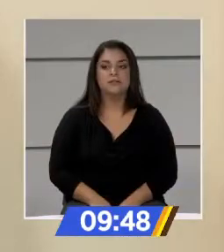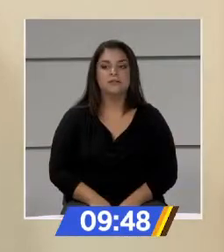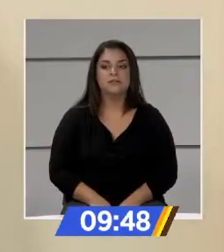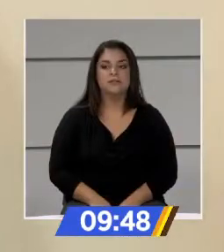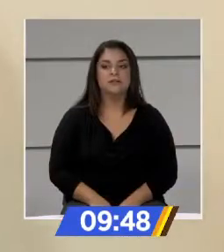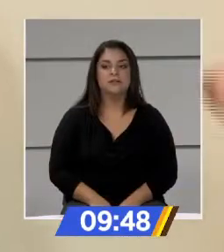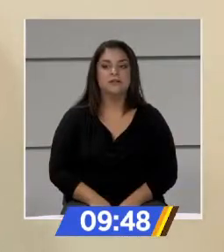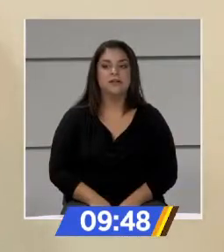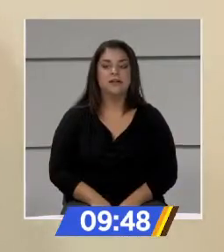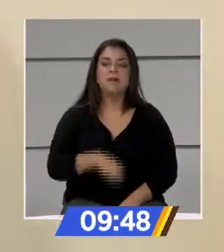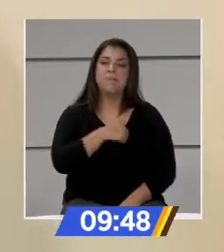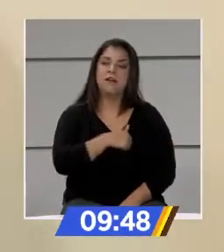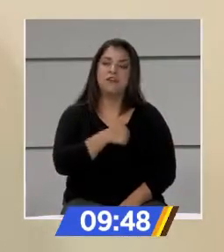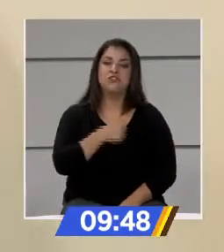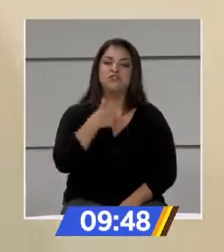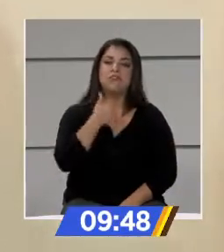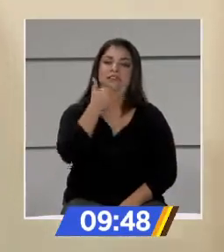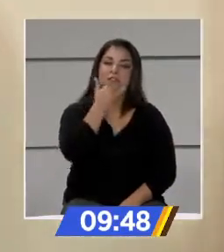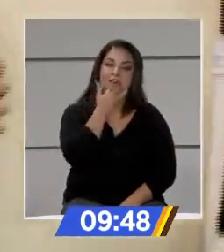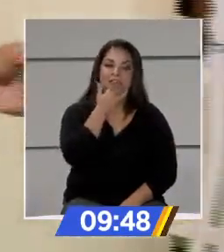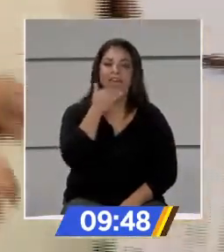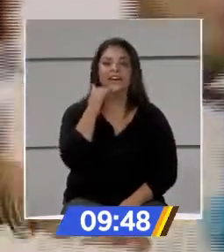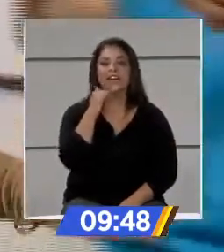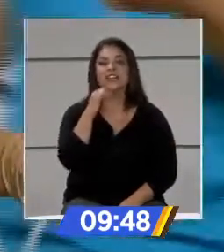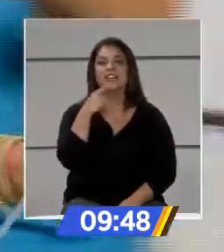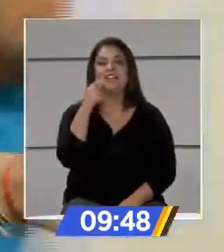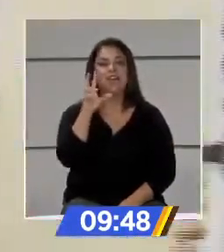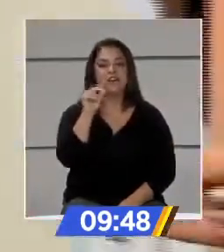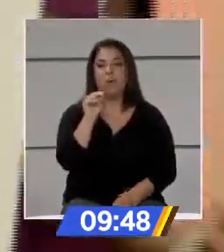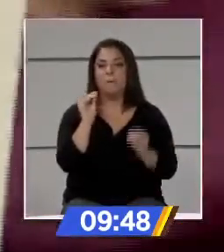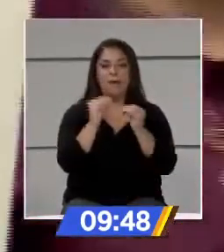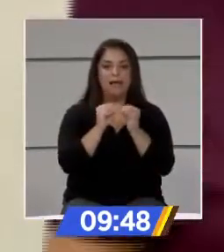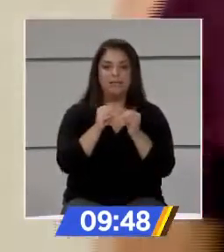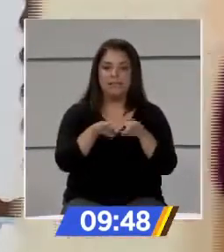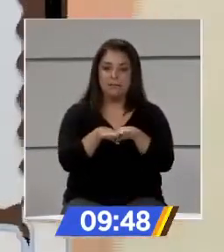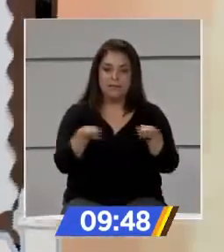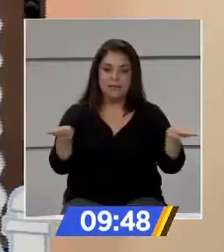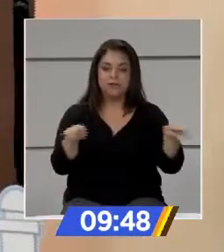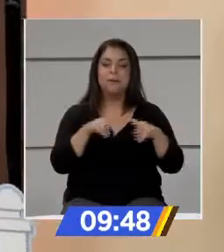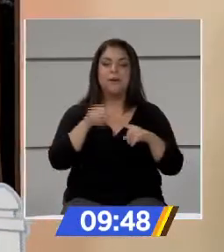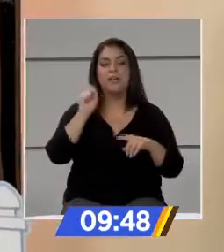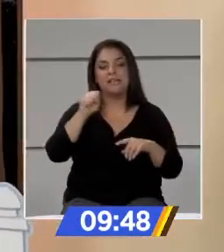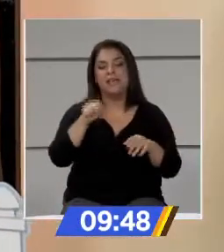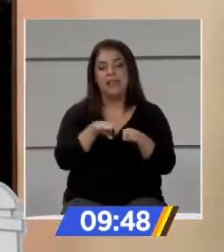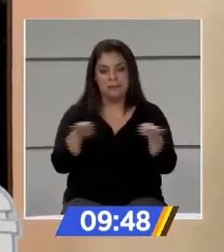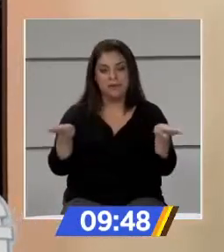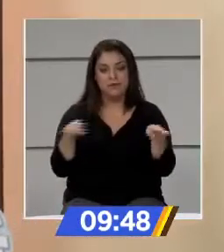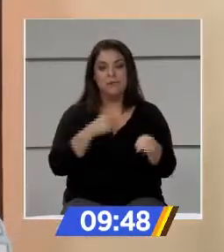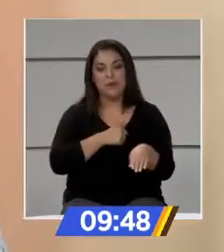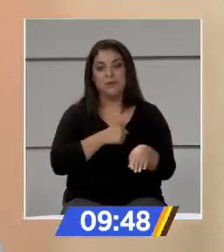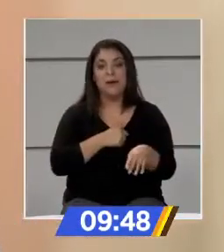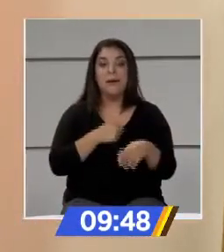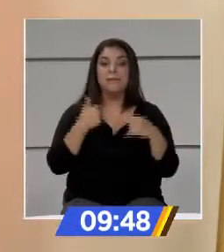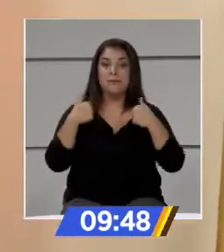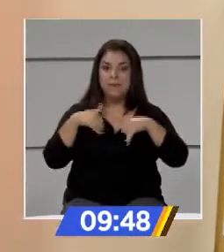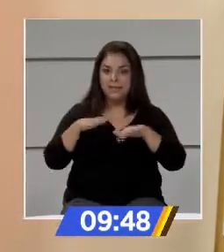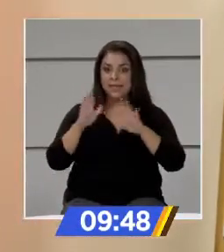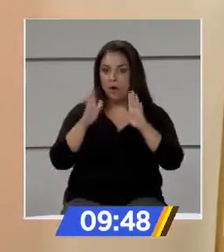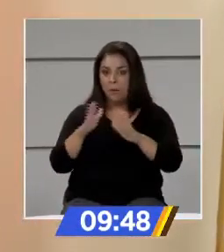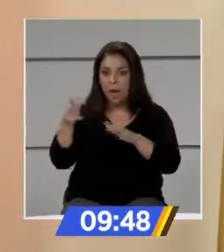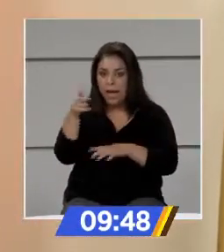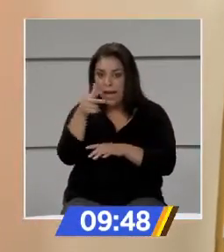importa, no importa. No importa, me perdonan, es para que chiquillos. Ellos lo sepan de antemano. Gracias. Mientras tanto, yo mando unos saludos. Ah, hola, buenos días. Aquí desde